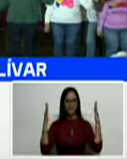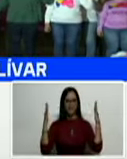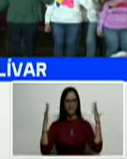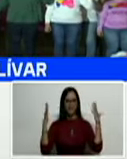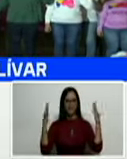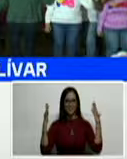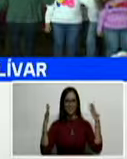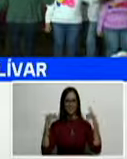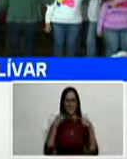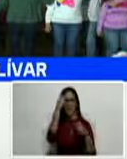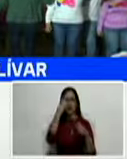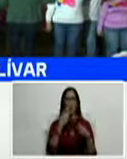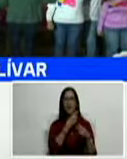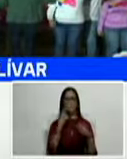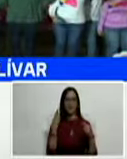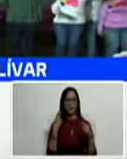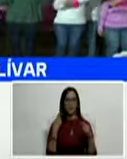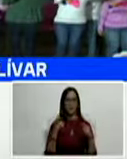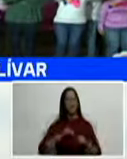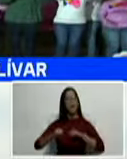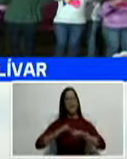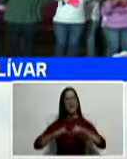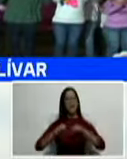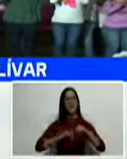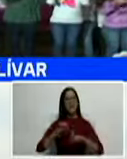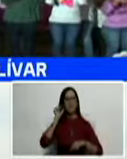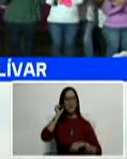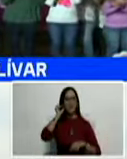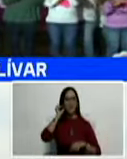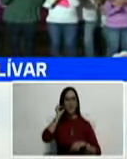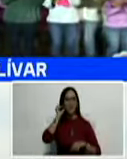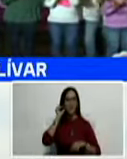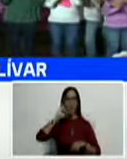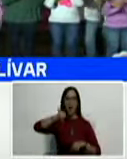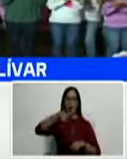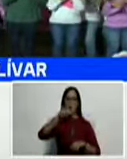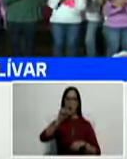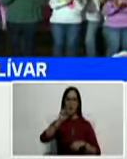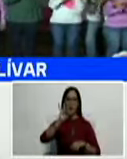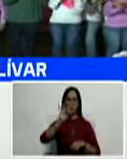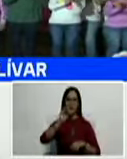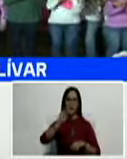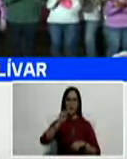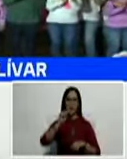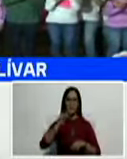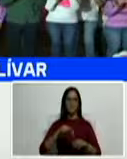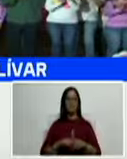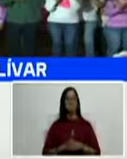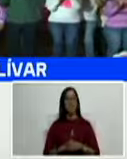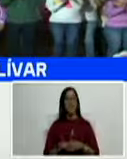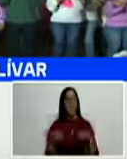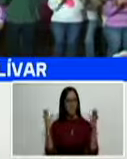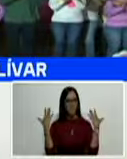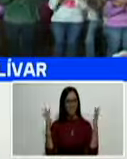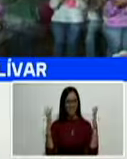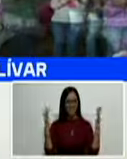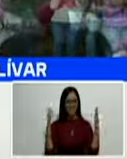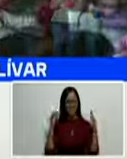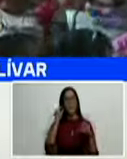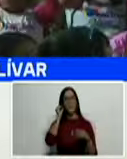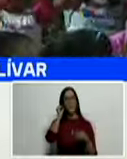Queda juramentado el gran movimiento de mujeres, Josefa Joaquina Sánchez. ¡Felicidades,